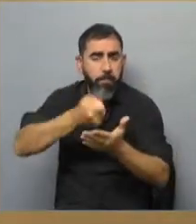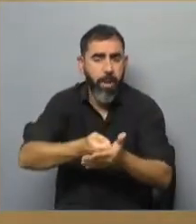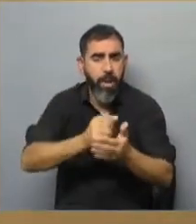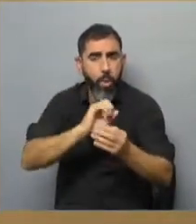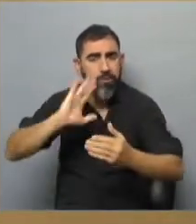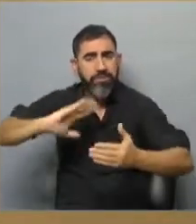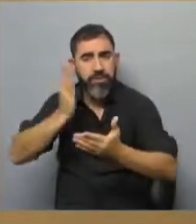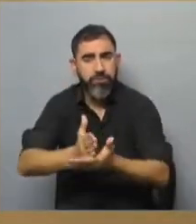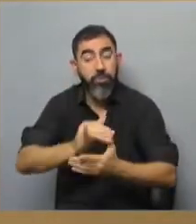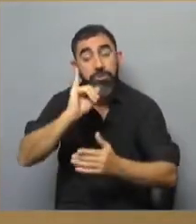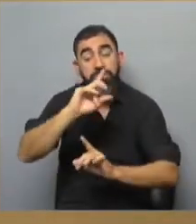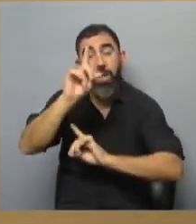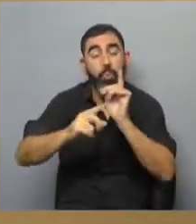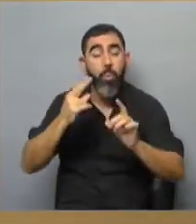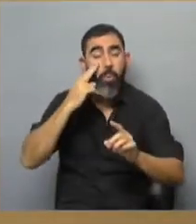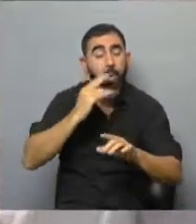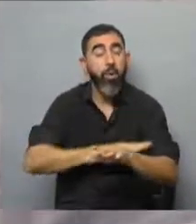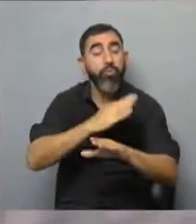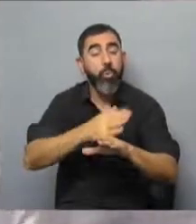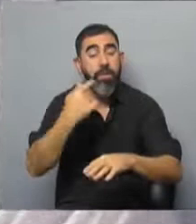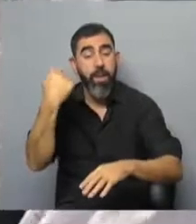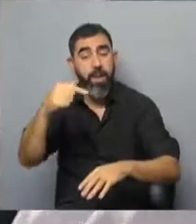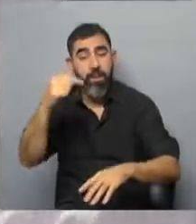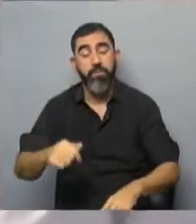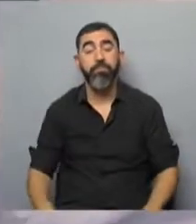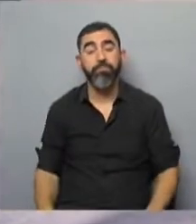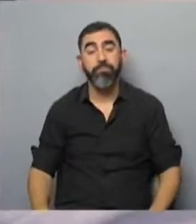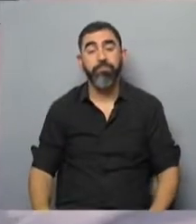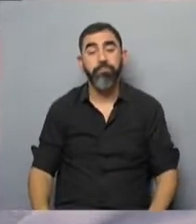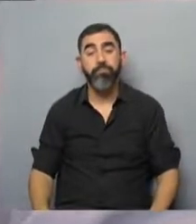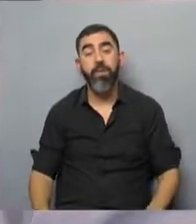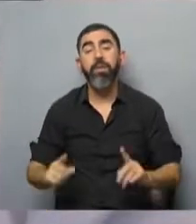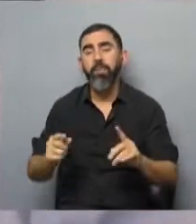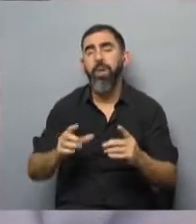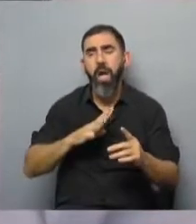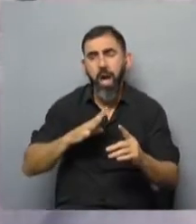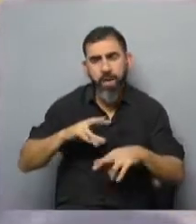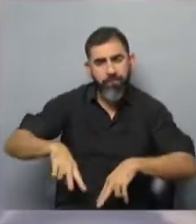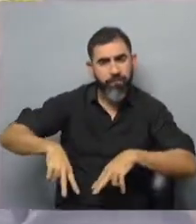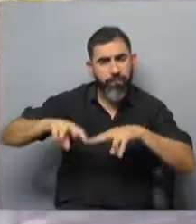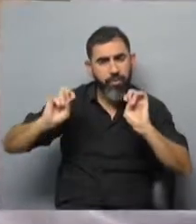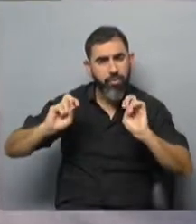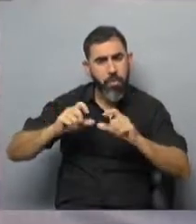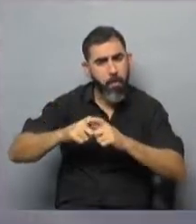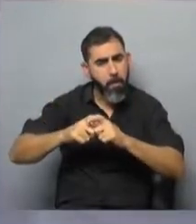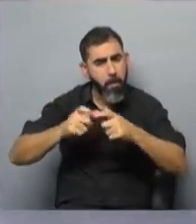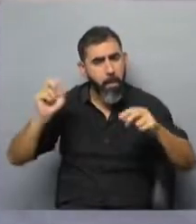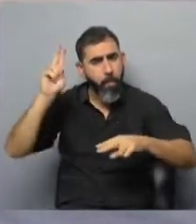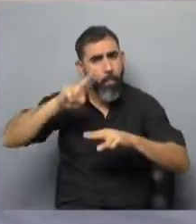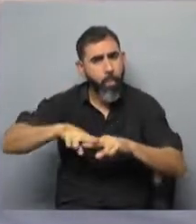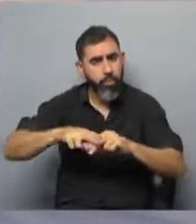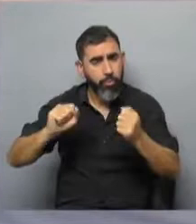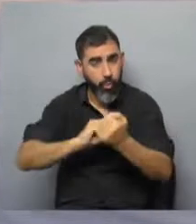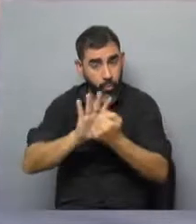penal ante eventuales efectos adversos. Y pregunta si existen estudios que expliquen el notorio aumento de fallecimientos